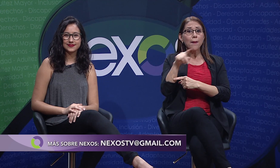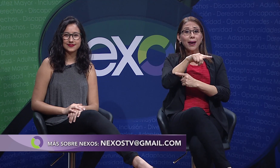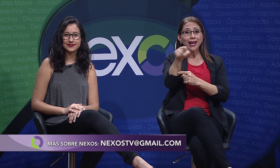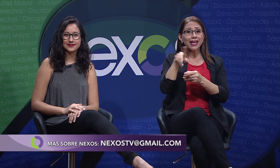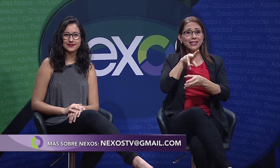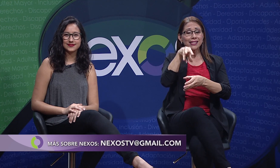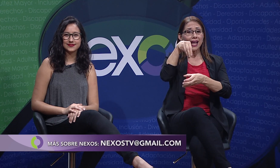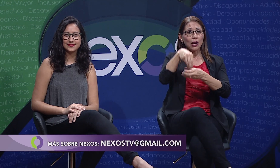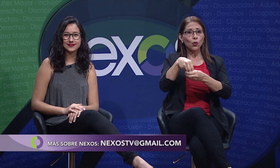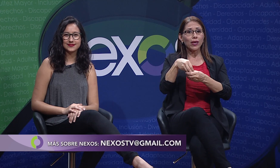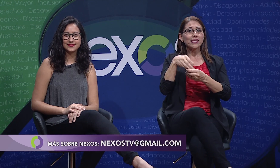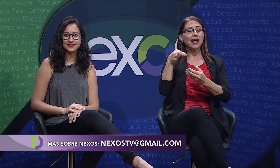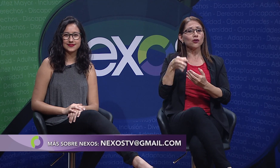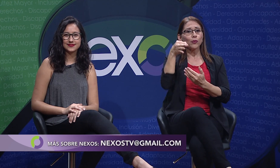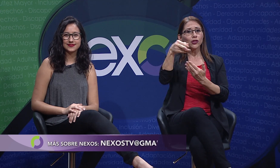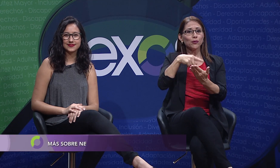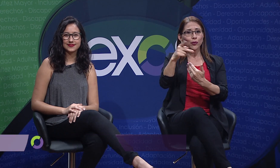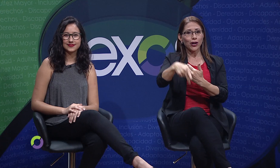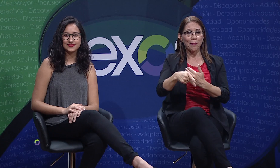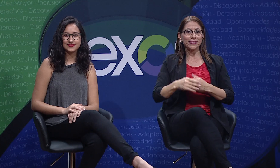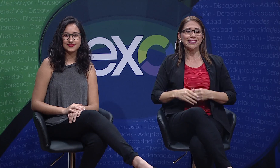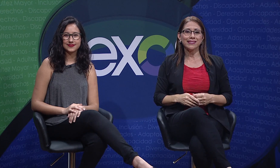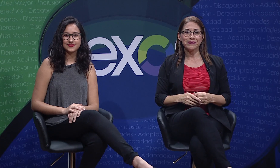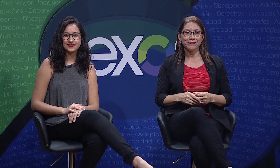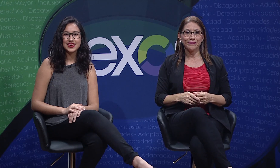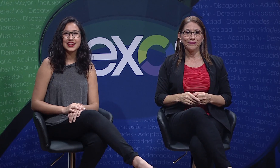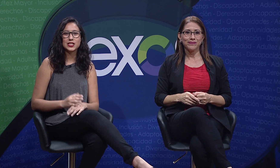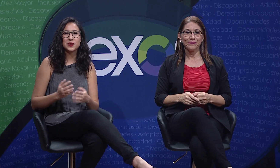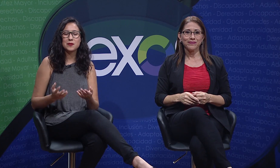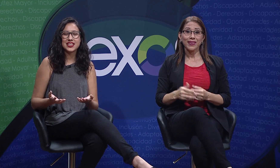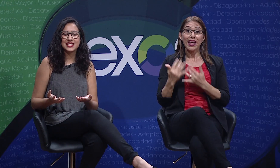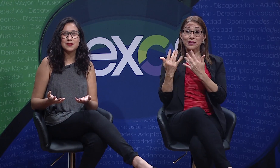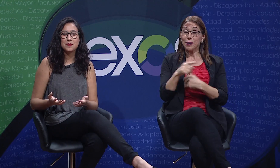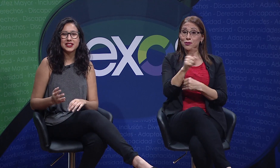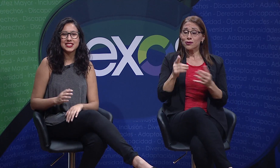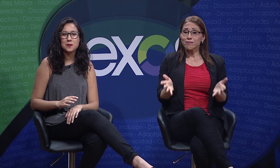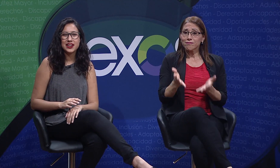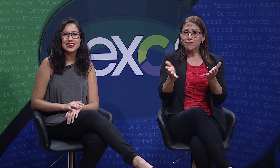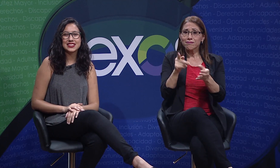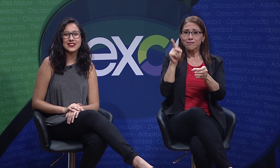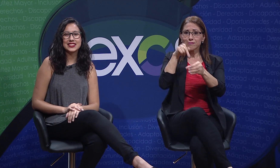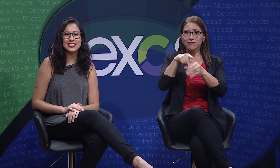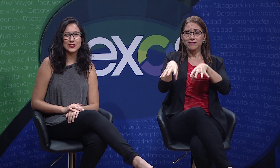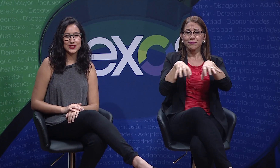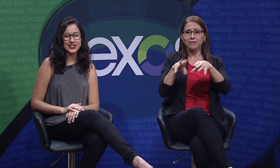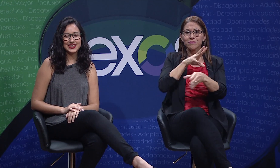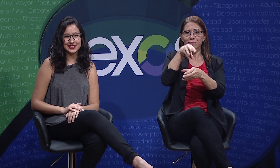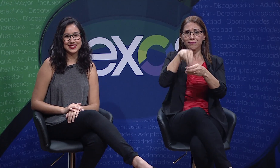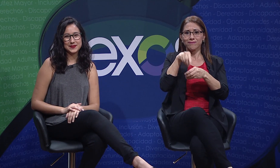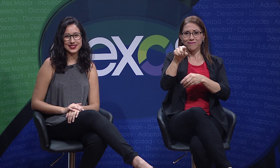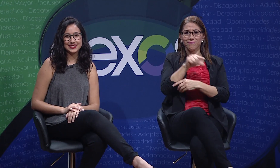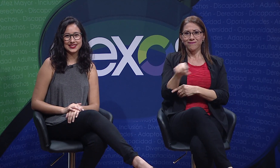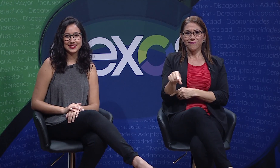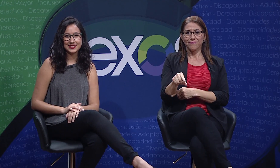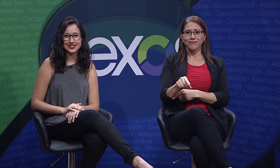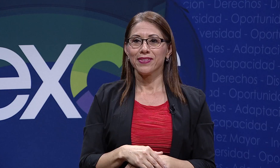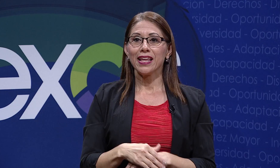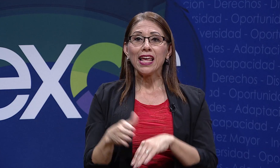nexostv@gmail.com para que éstas sean incluidas en los próximos programas. Esperamos que se anime a participar en las actividades inclusivas de esta